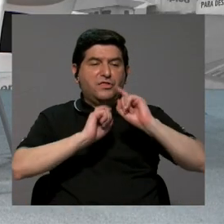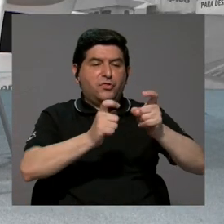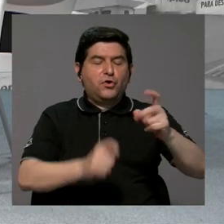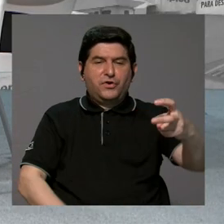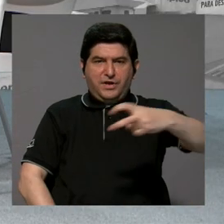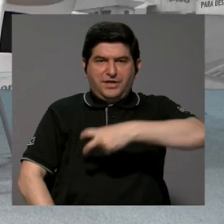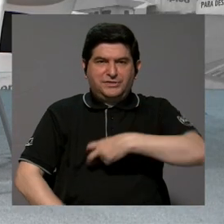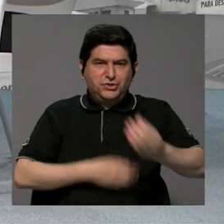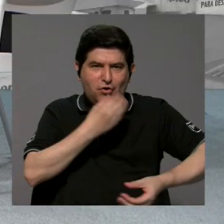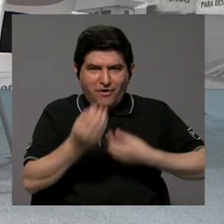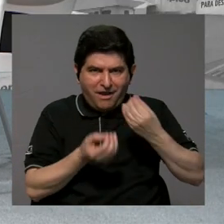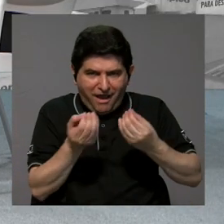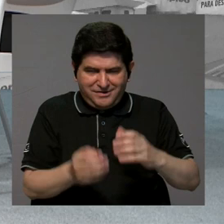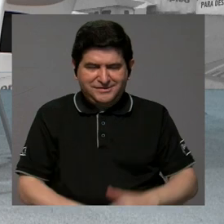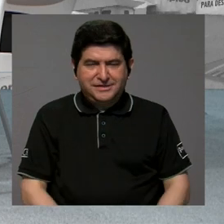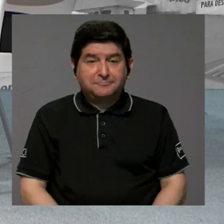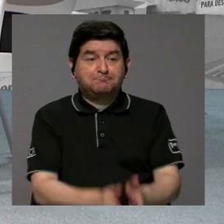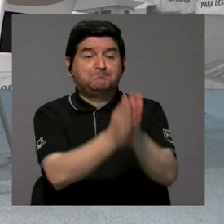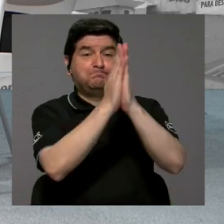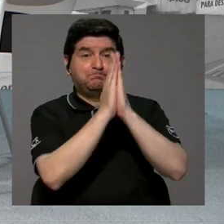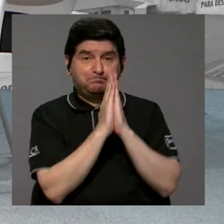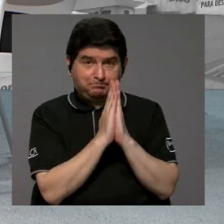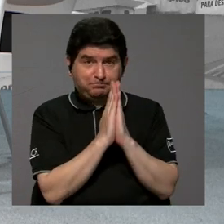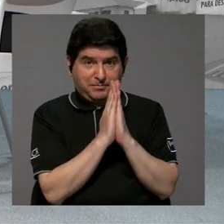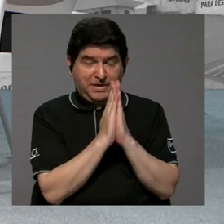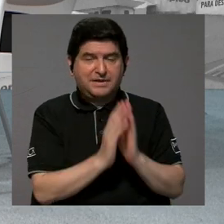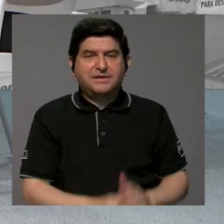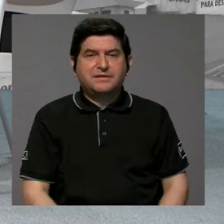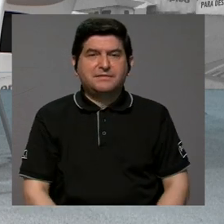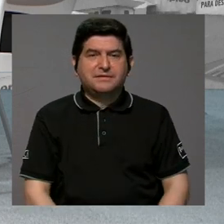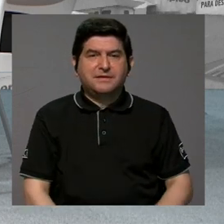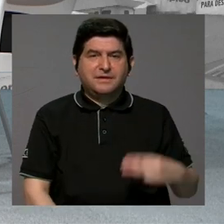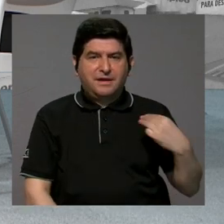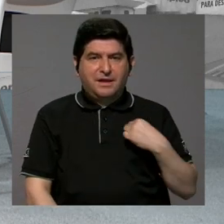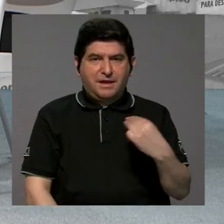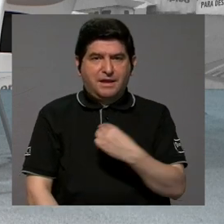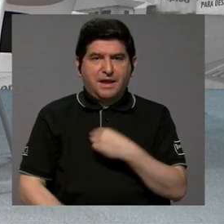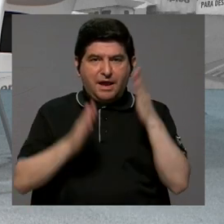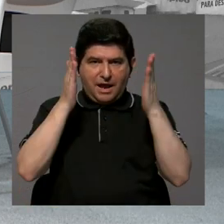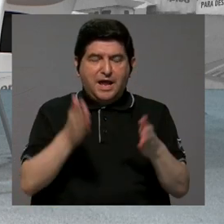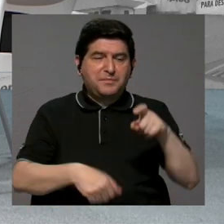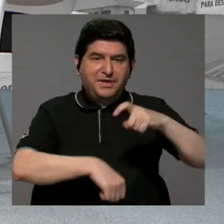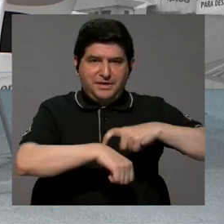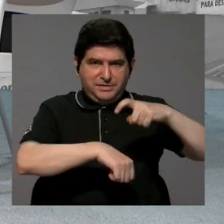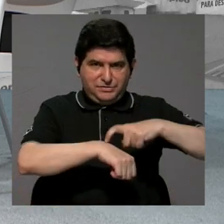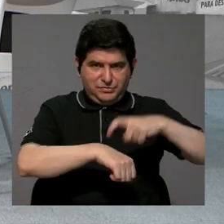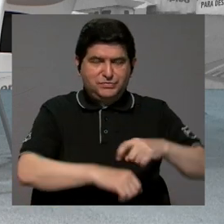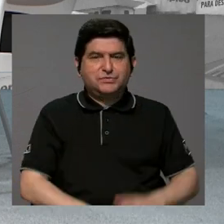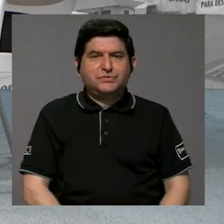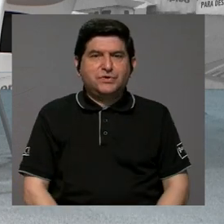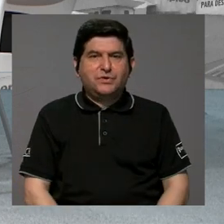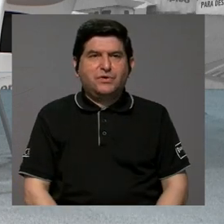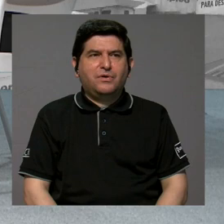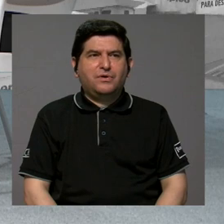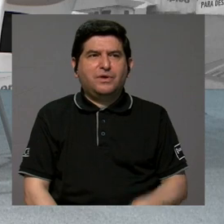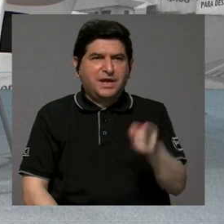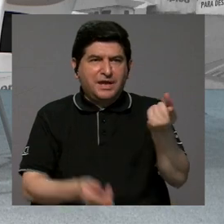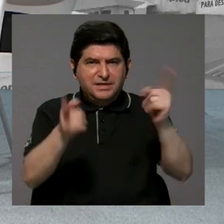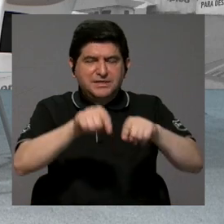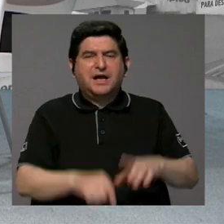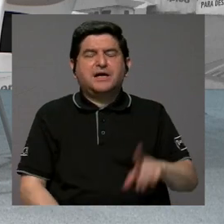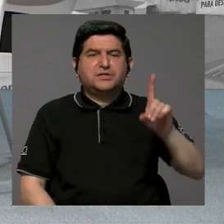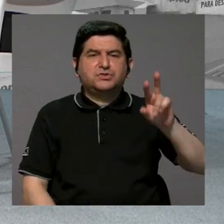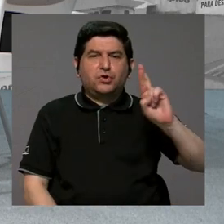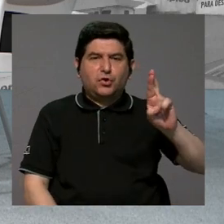Trasplante lo que hace es solicitar al ministro, en ese momento estaba Andrei,